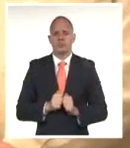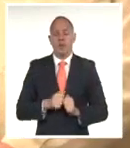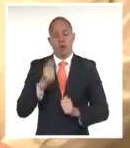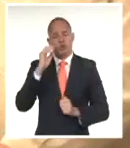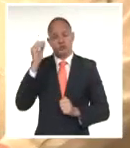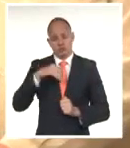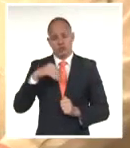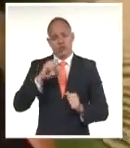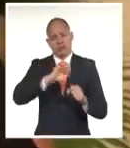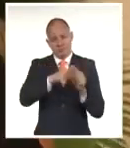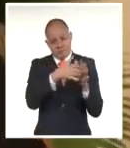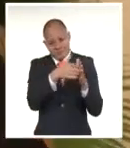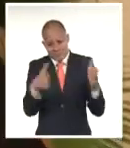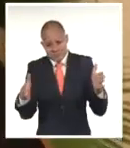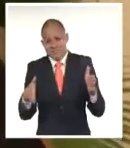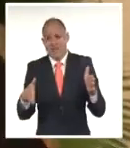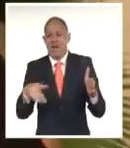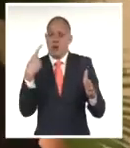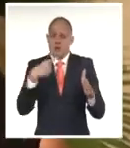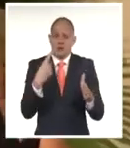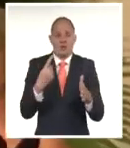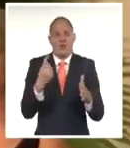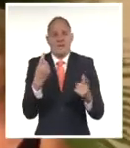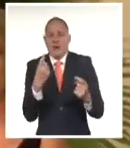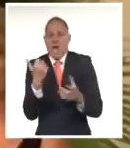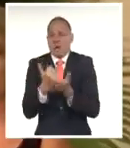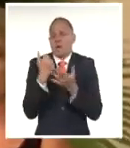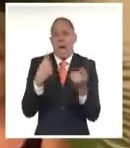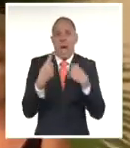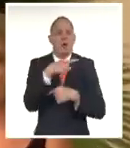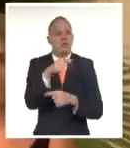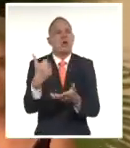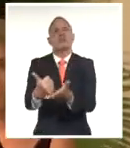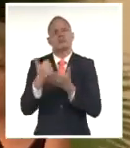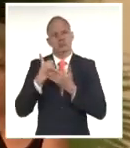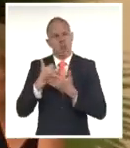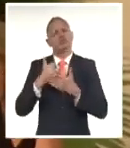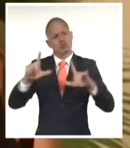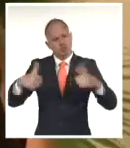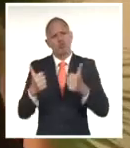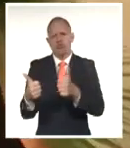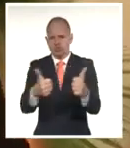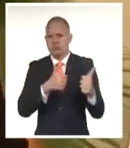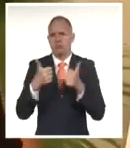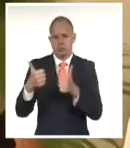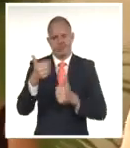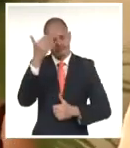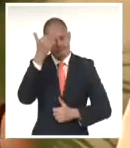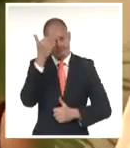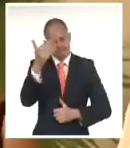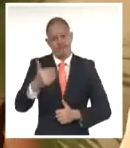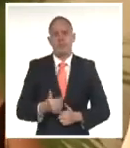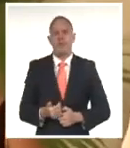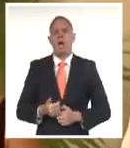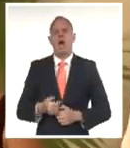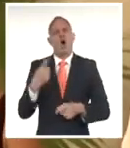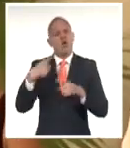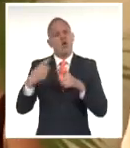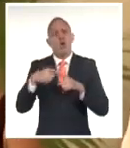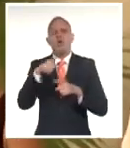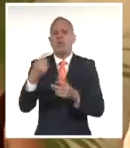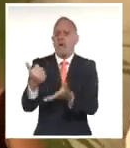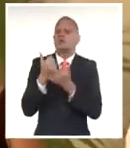de COVID, recibimos apoyo. Apoyo moral, aliento y también apoyo material, porque muchos de ustedes nos suministraron insumos que fueron